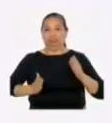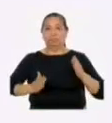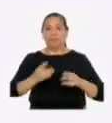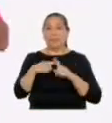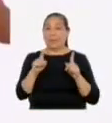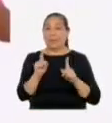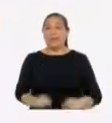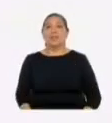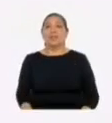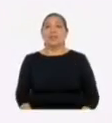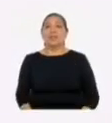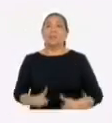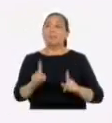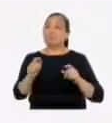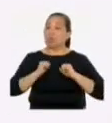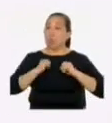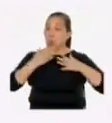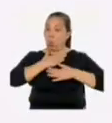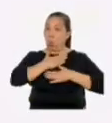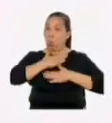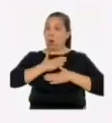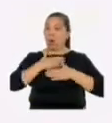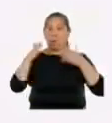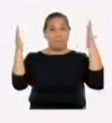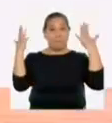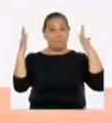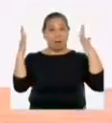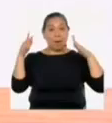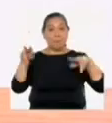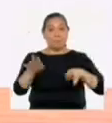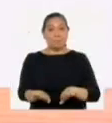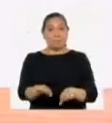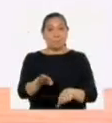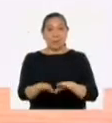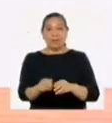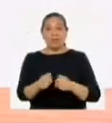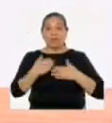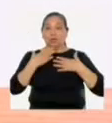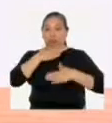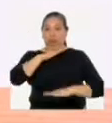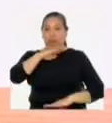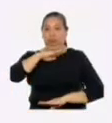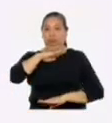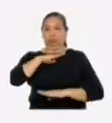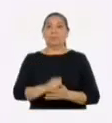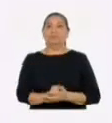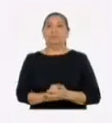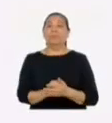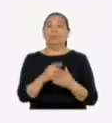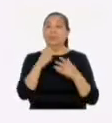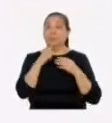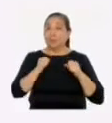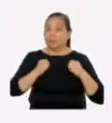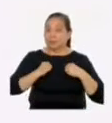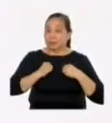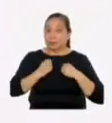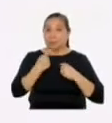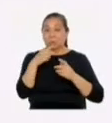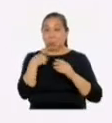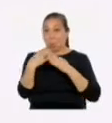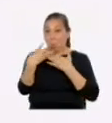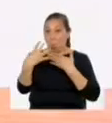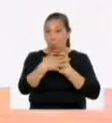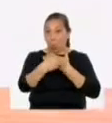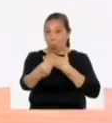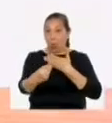coordinación. Primero, vamos a ejercitar el cuerpo, las manos, los pies y el torso. Voy a hacer el ejercicio y tú me